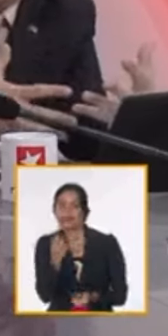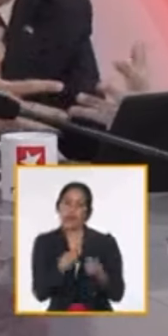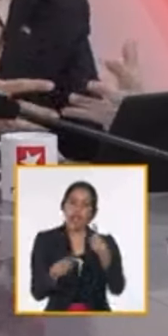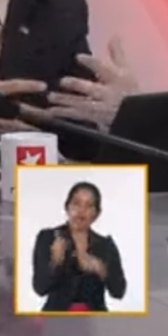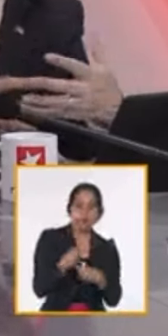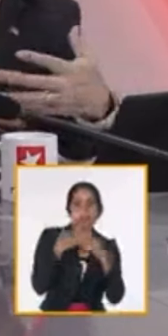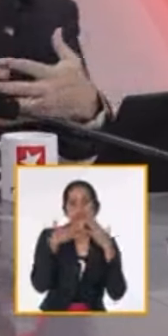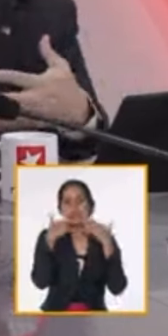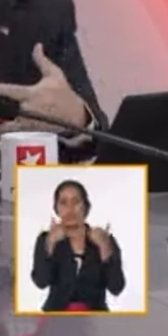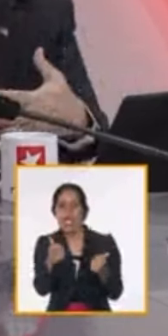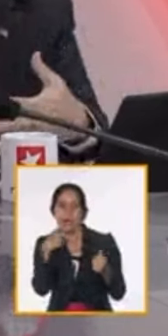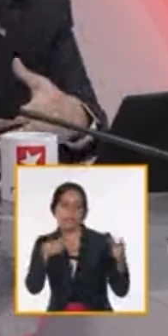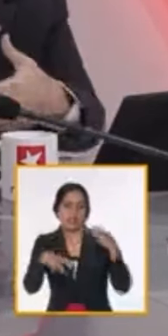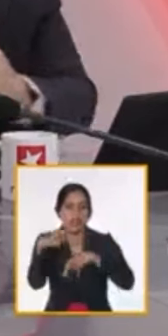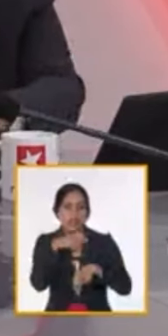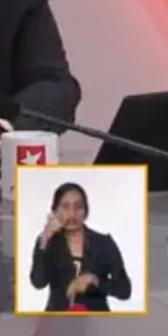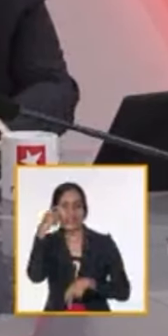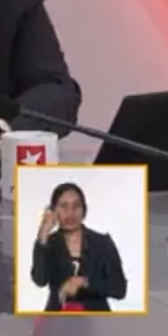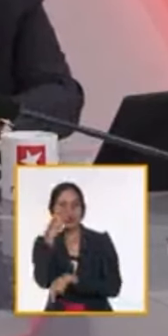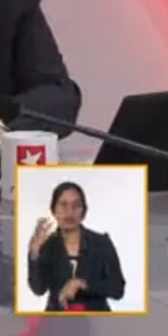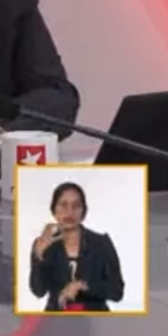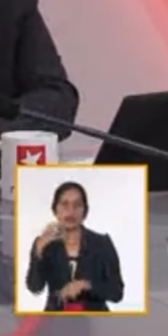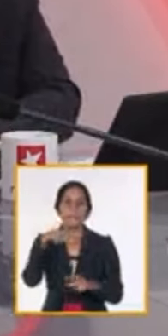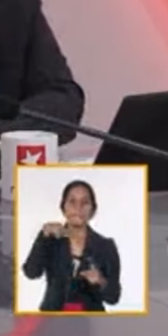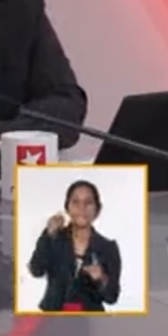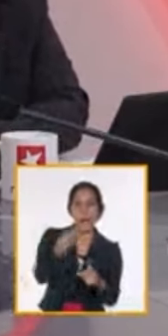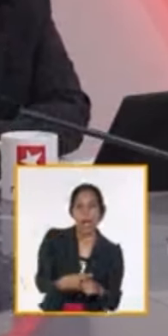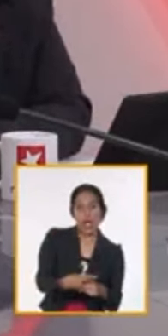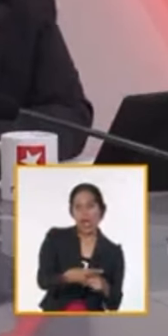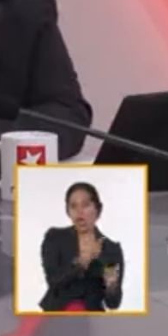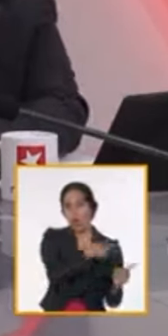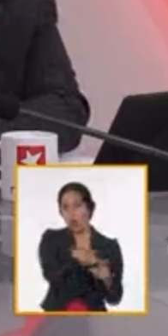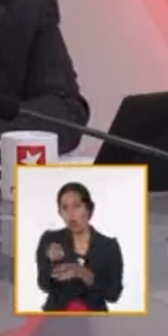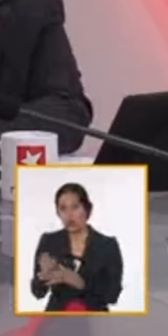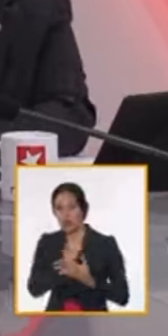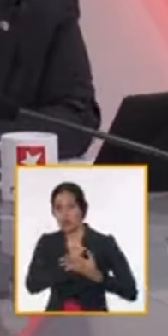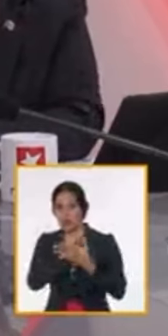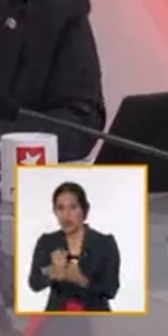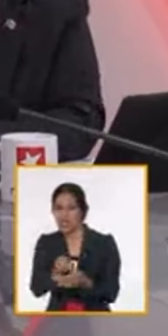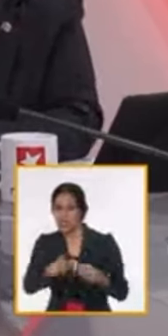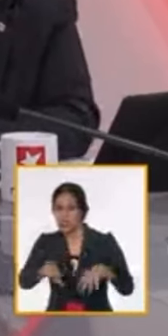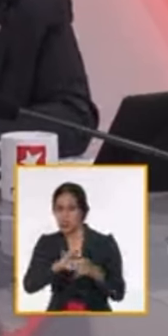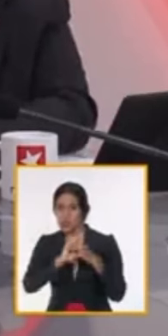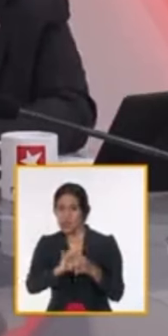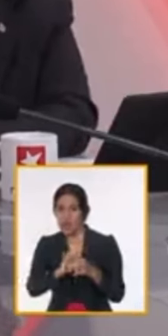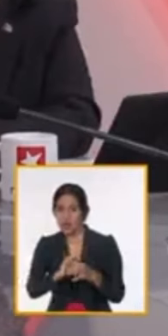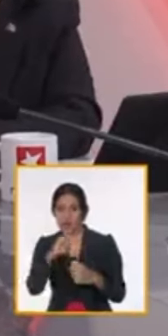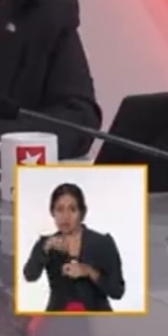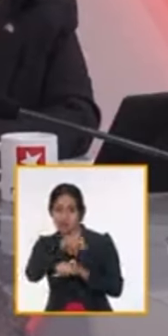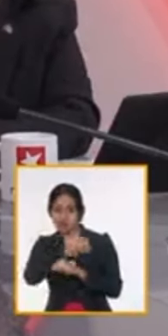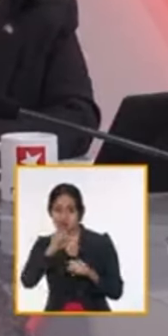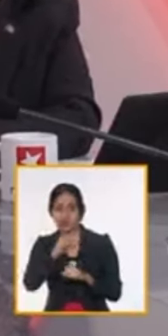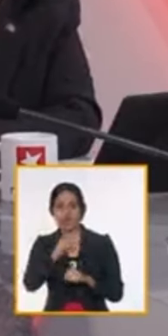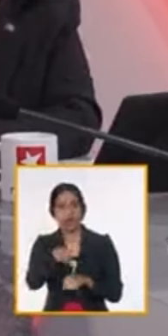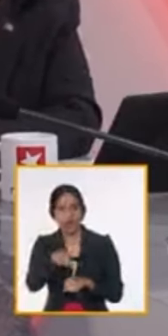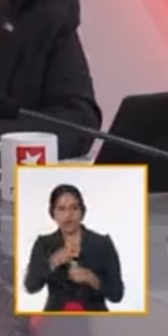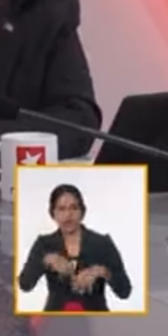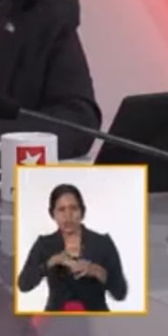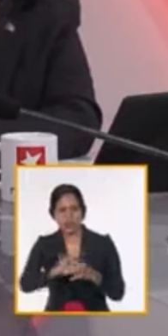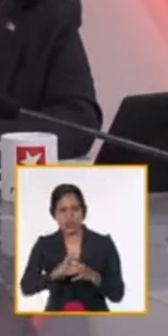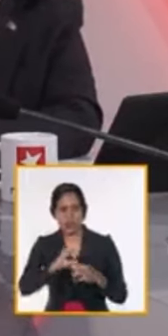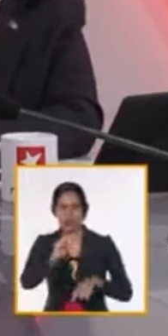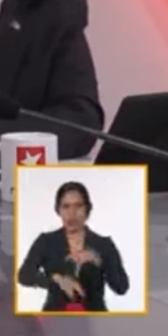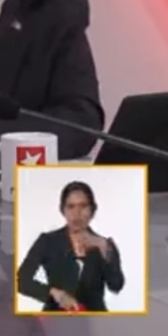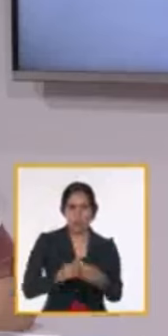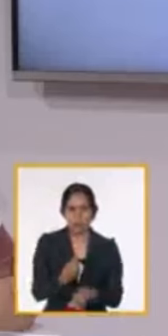investigación científica, sino también lo innoble como puede ser el genocidio contra un pueblo como el palestino?